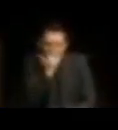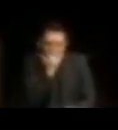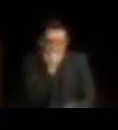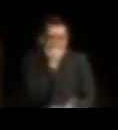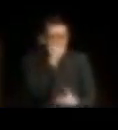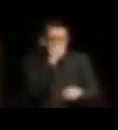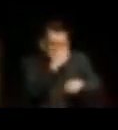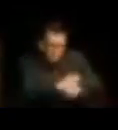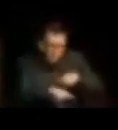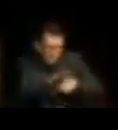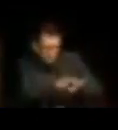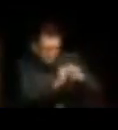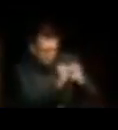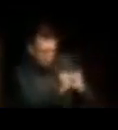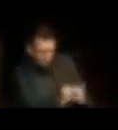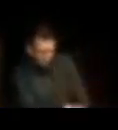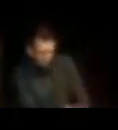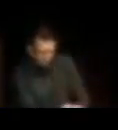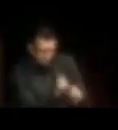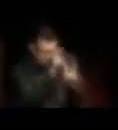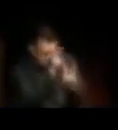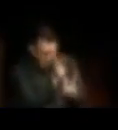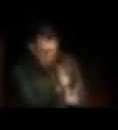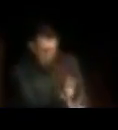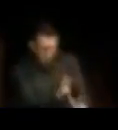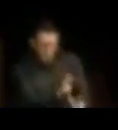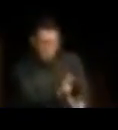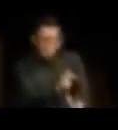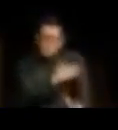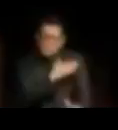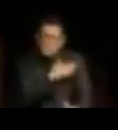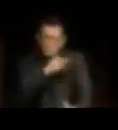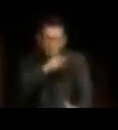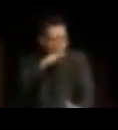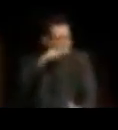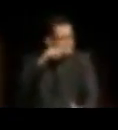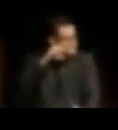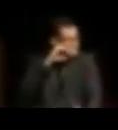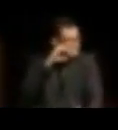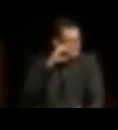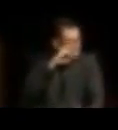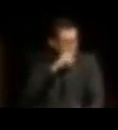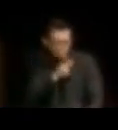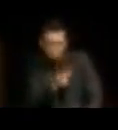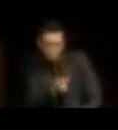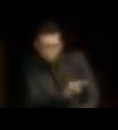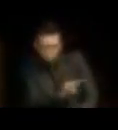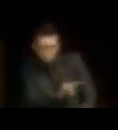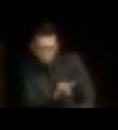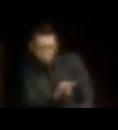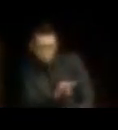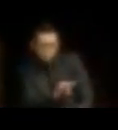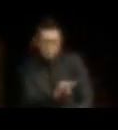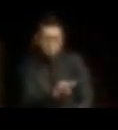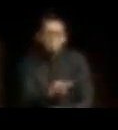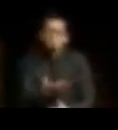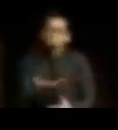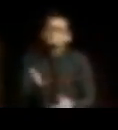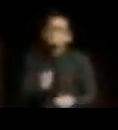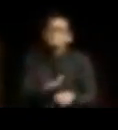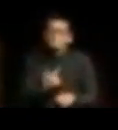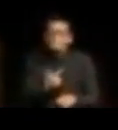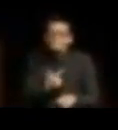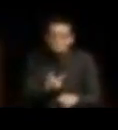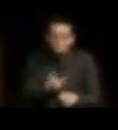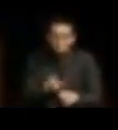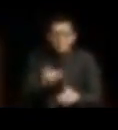la imagen, el honor y la buena fama de Jorge Antonio y Javier Francisco, derivadas